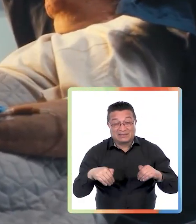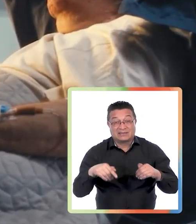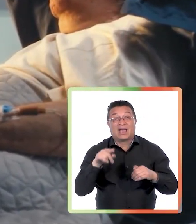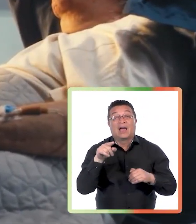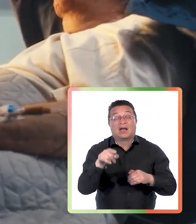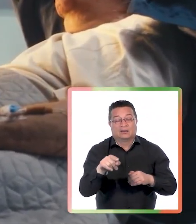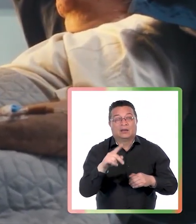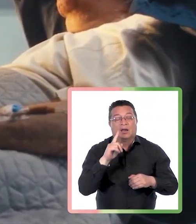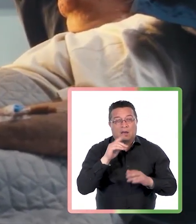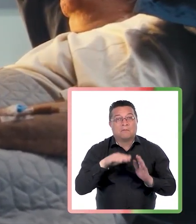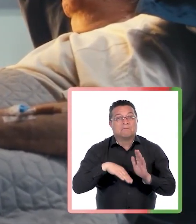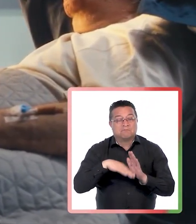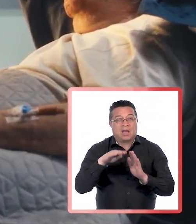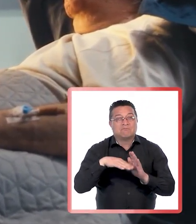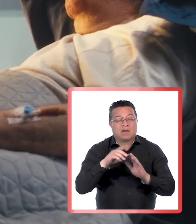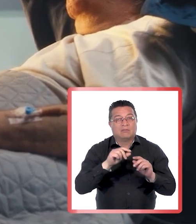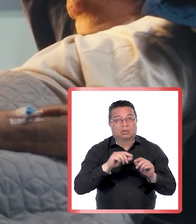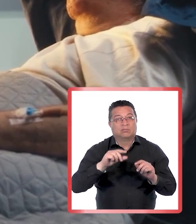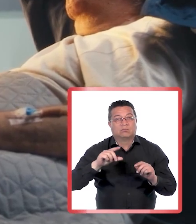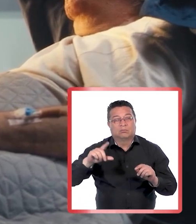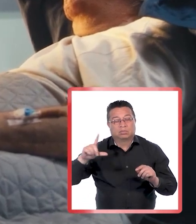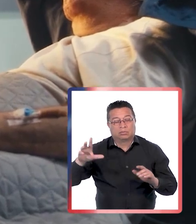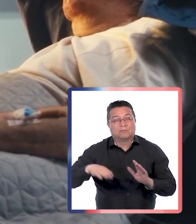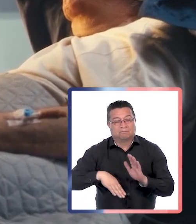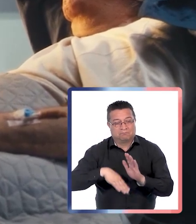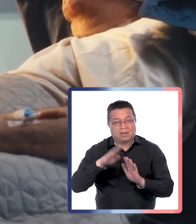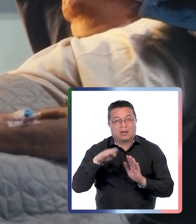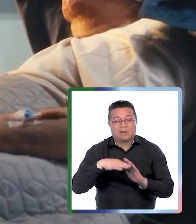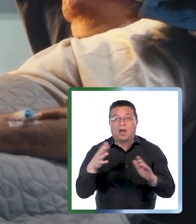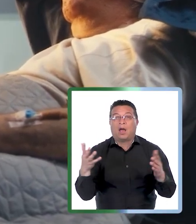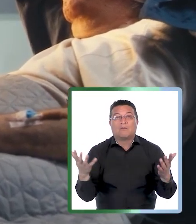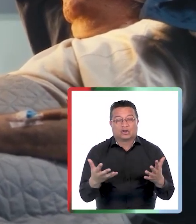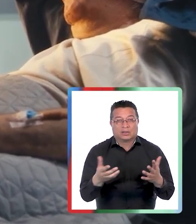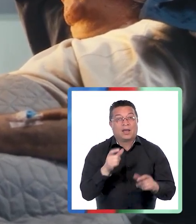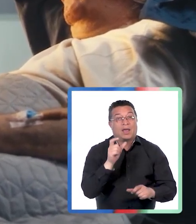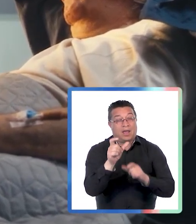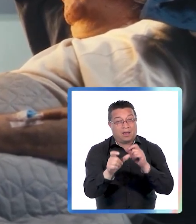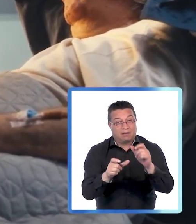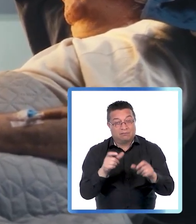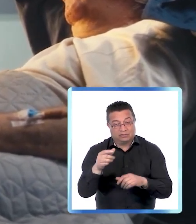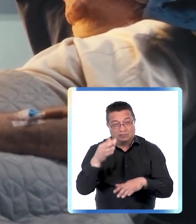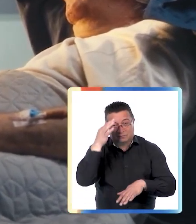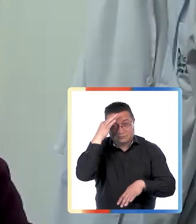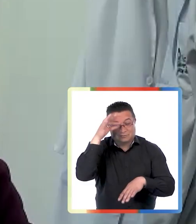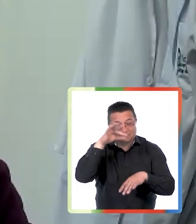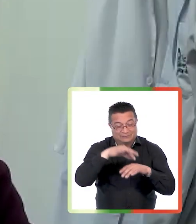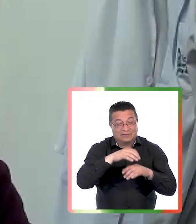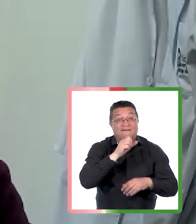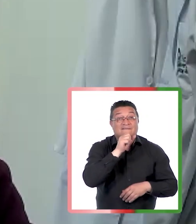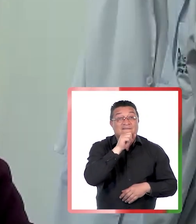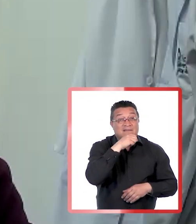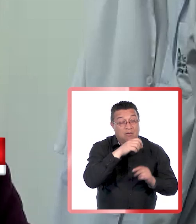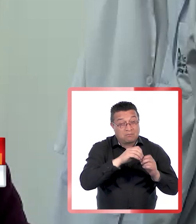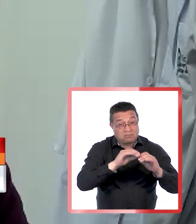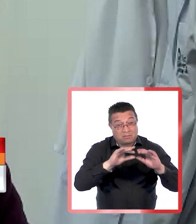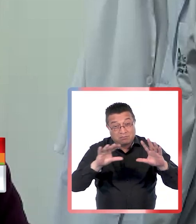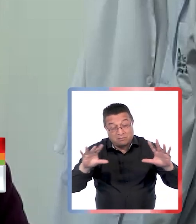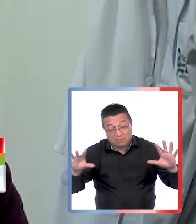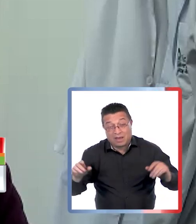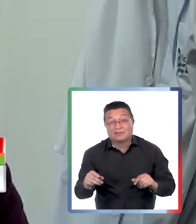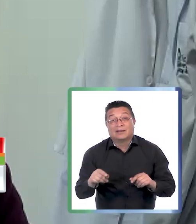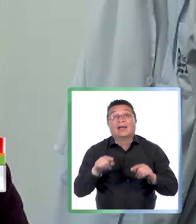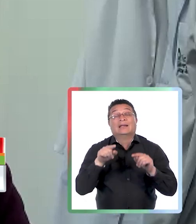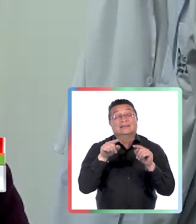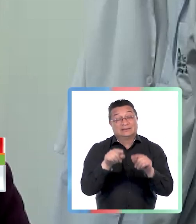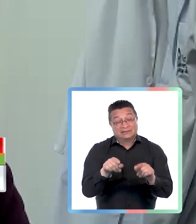demencias van a estar cada vez más presentes entre nosotros, porque la población va envejeciendo, ¿okay? Y es muy